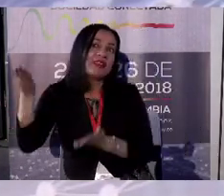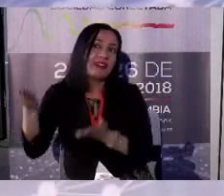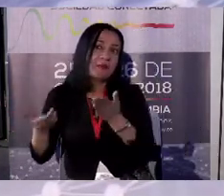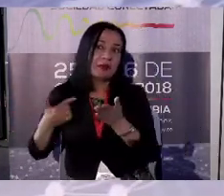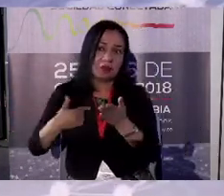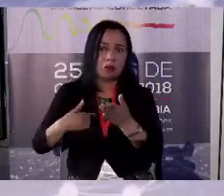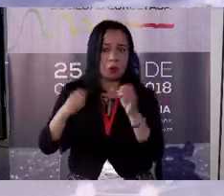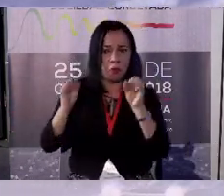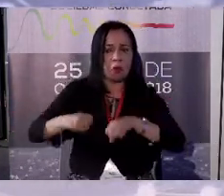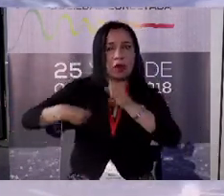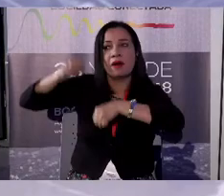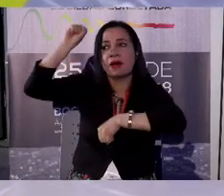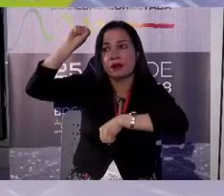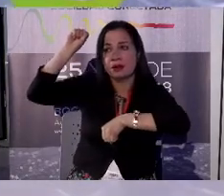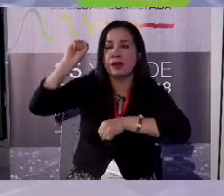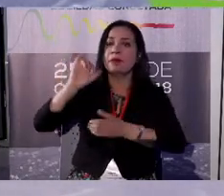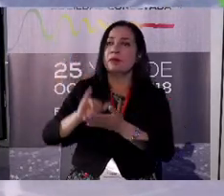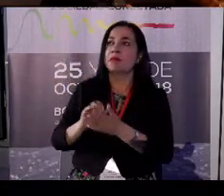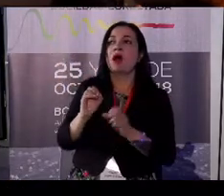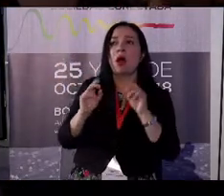¿Vale? Ok, gracias. Gracias.